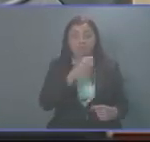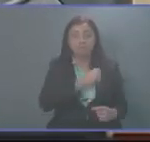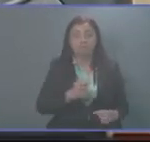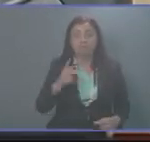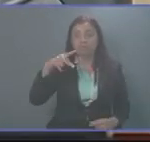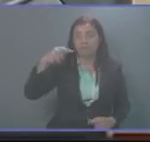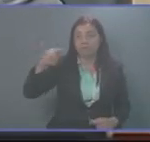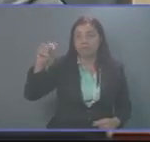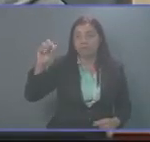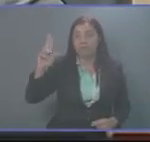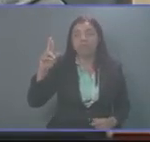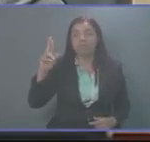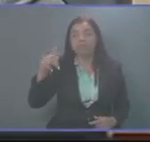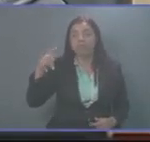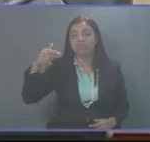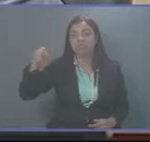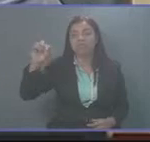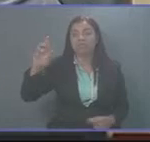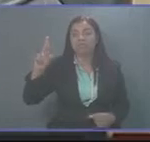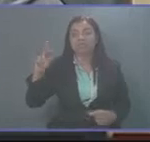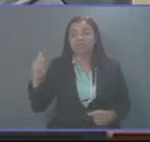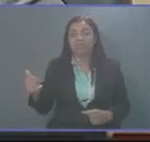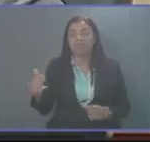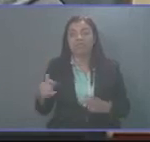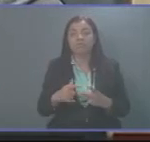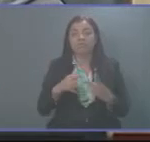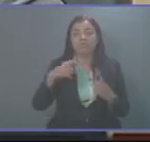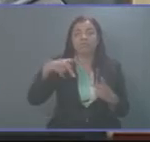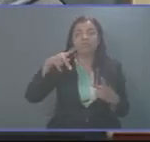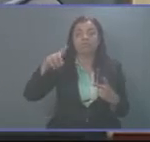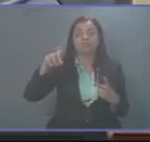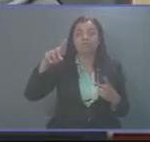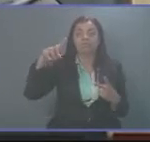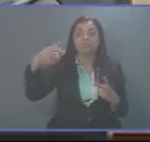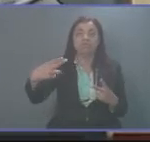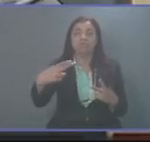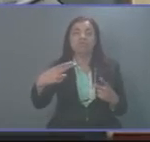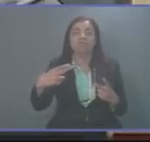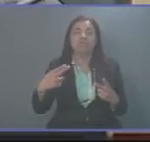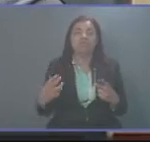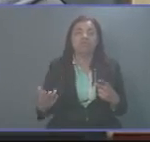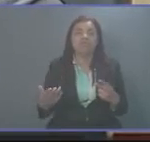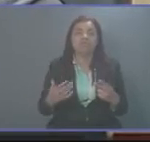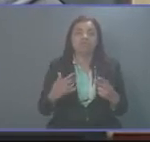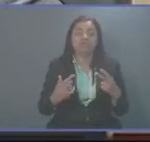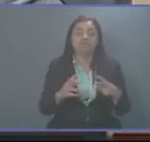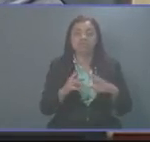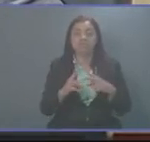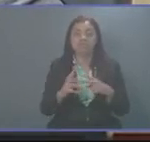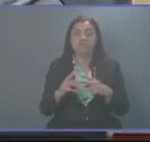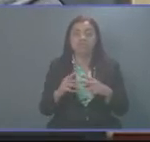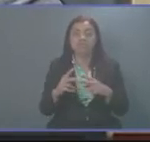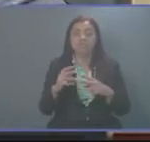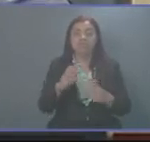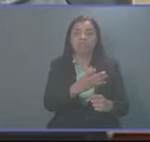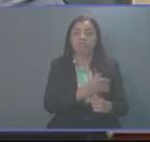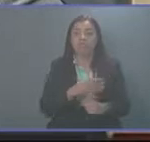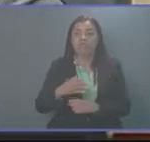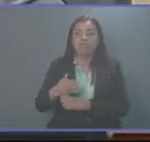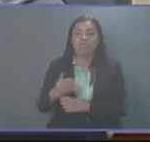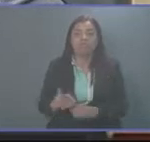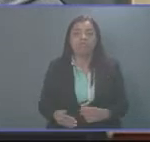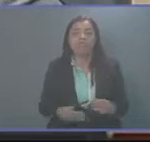procuradurías generales, de la Procuraduría General y la Procuraduría de Derechos Humanos, entre dos grupos parlamentarios,